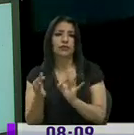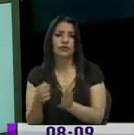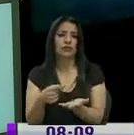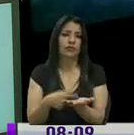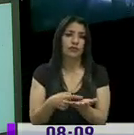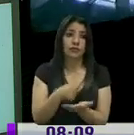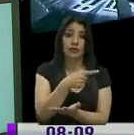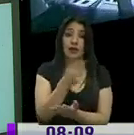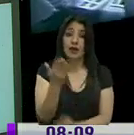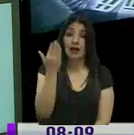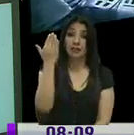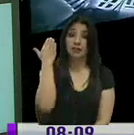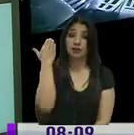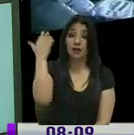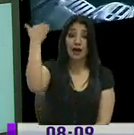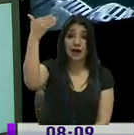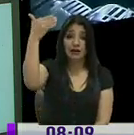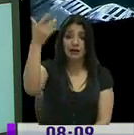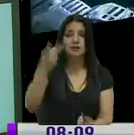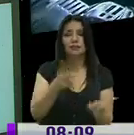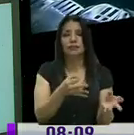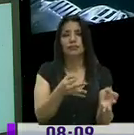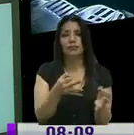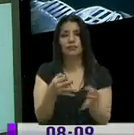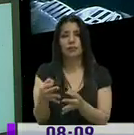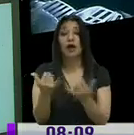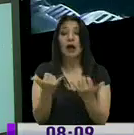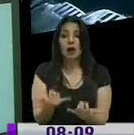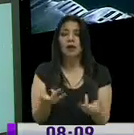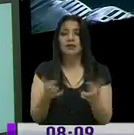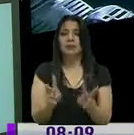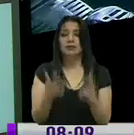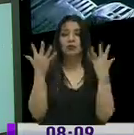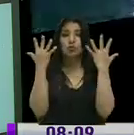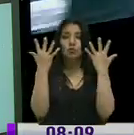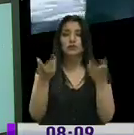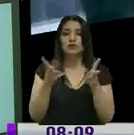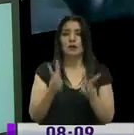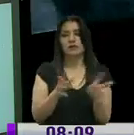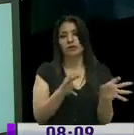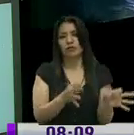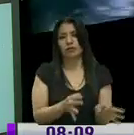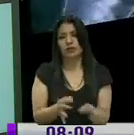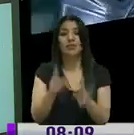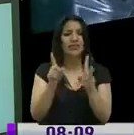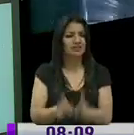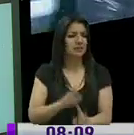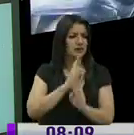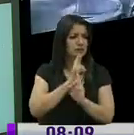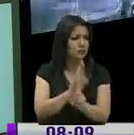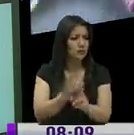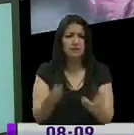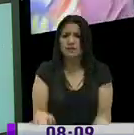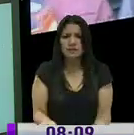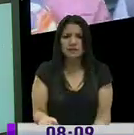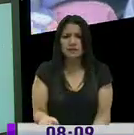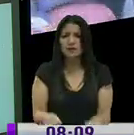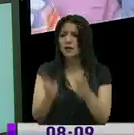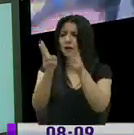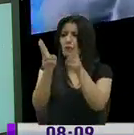alcaldía en la anterior también le dio largas y largas y largas y claro tienen que tener una respuesta como cualquier ser humano